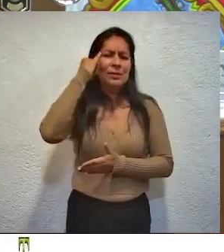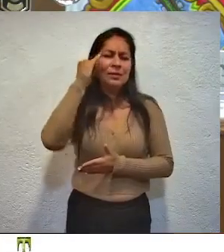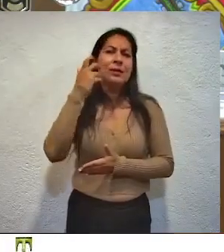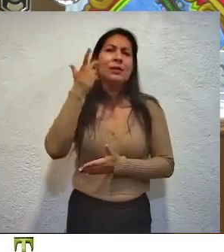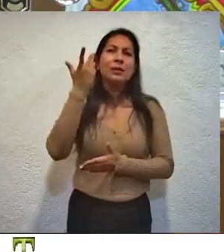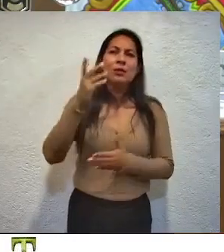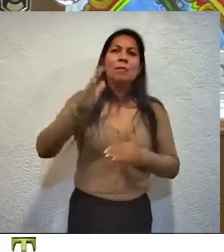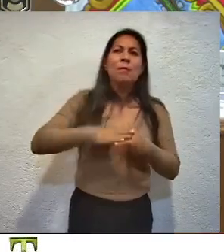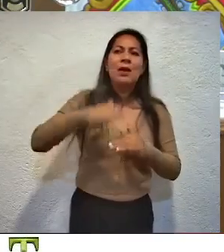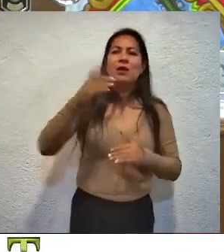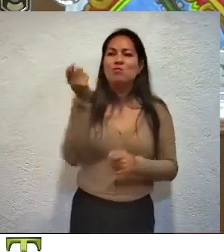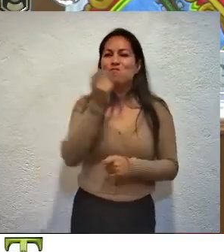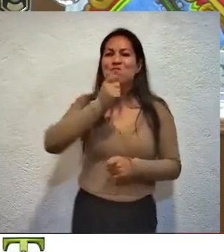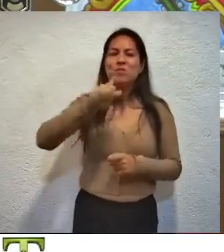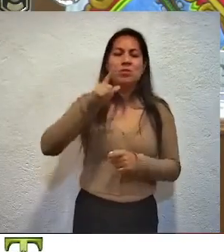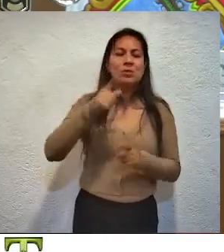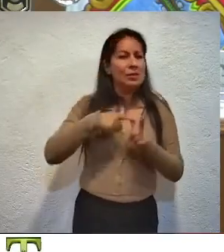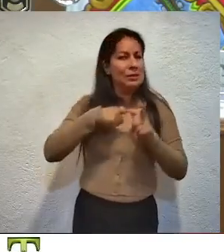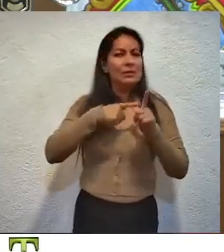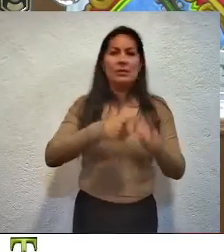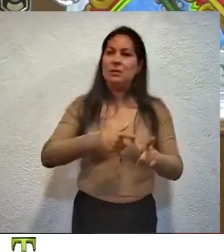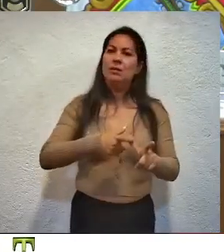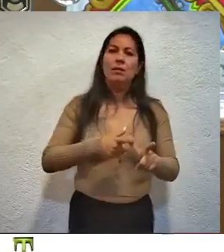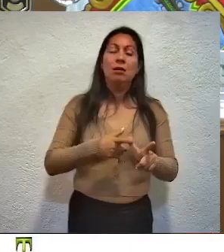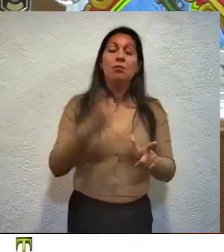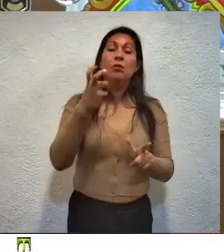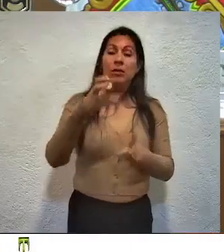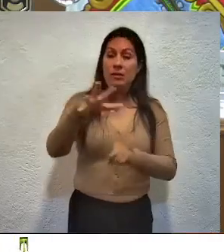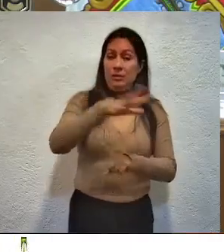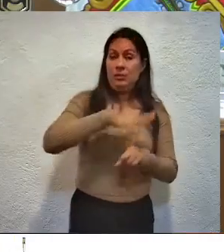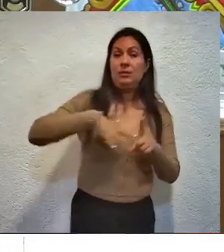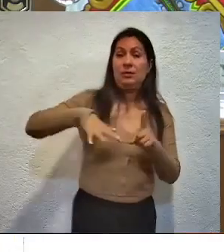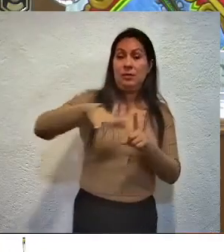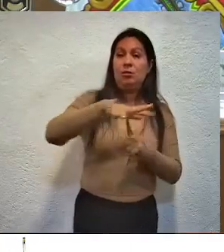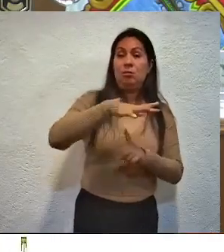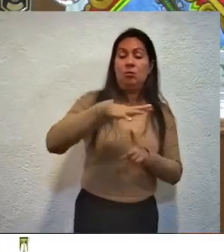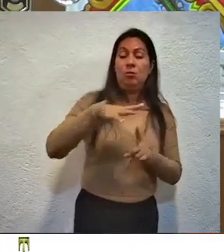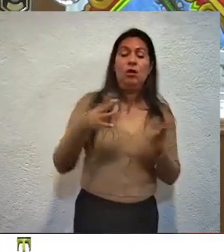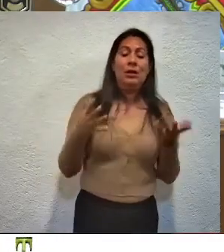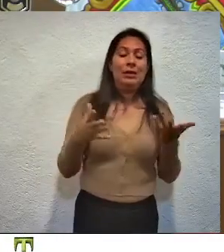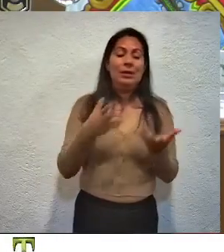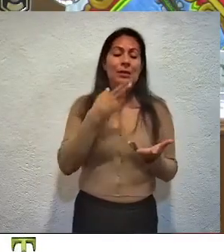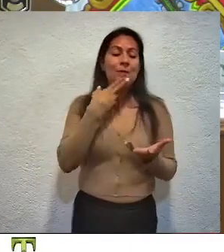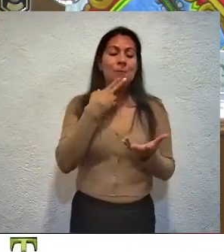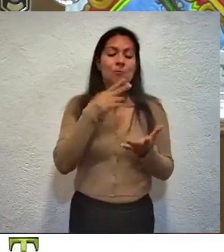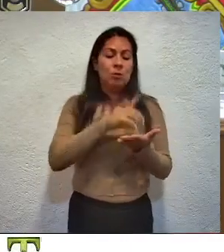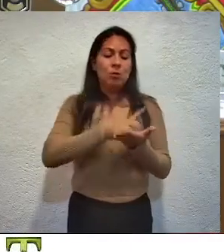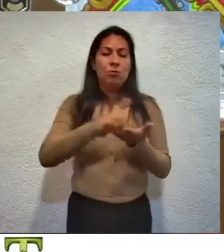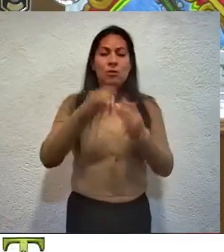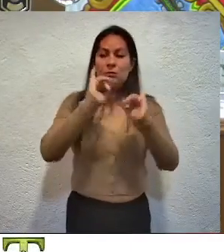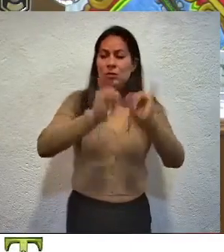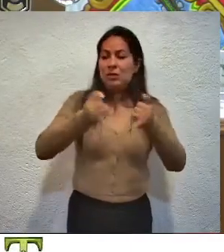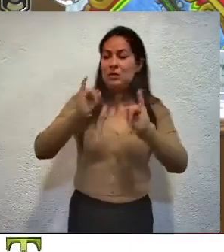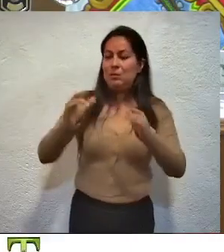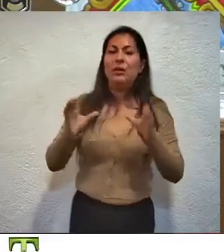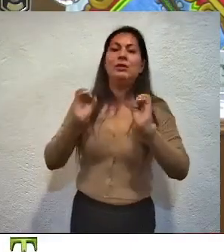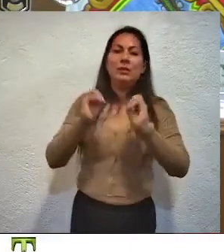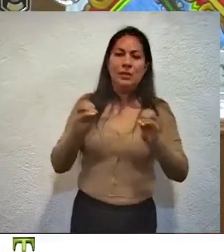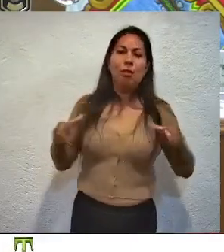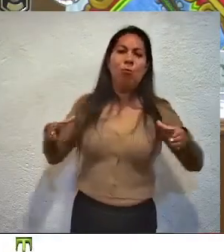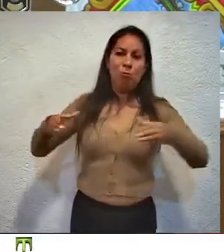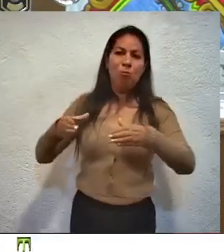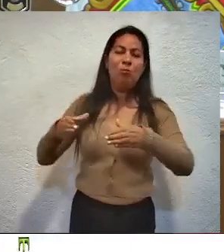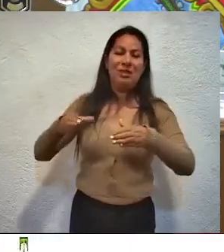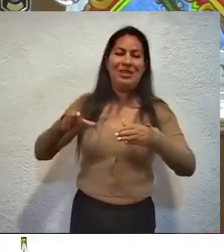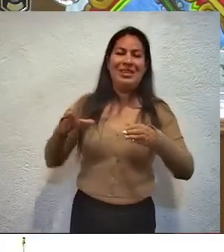su máxima protección y permanencia. Por lo que en ese sentido, en el marco de aplicación de los derechos individuales y colectivos de los pueblos